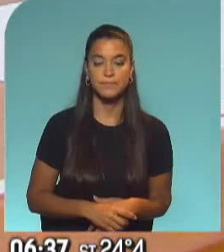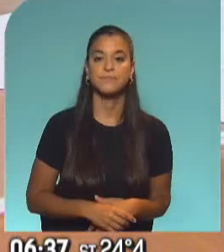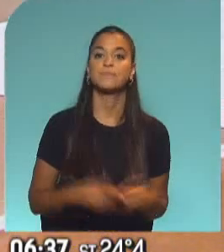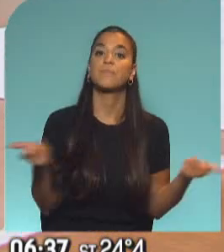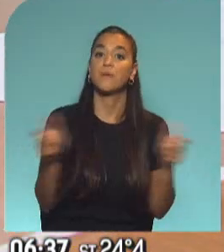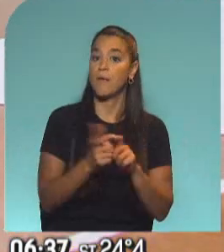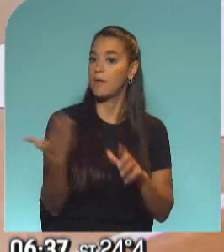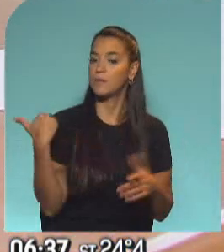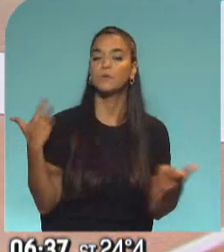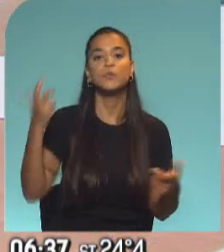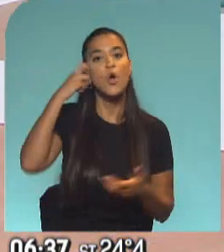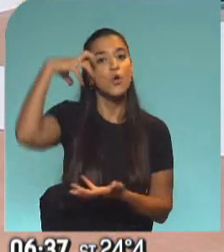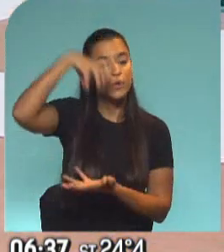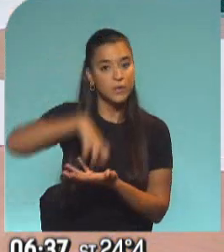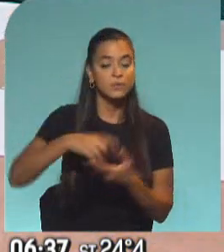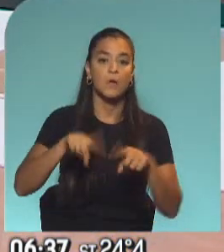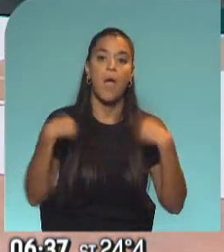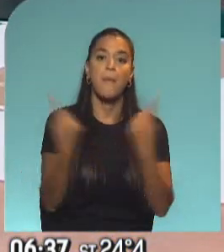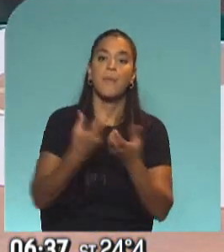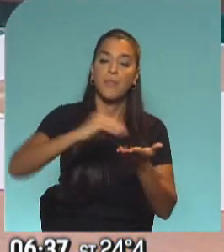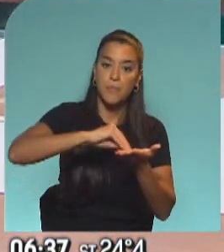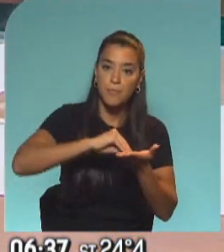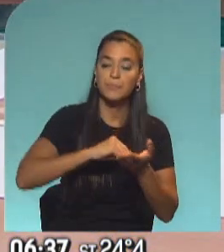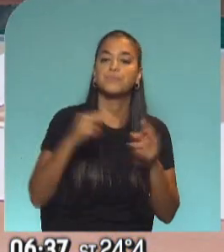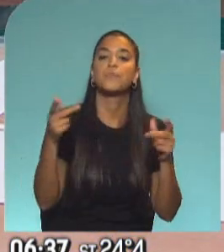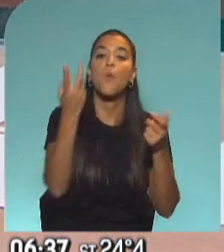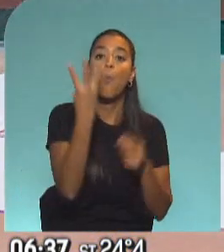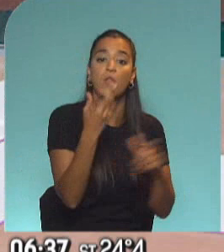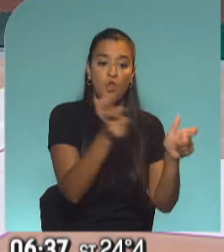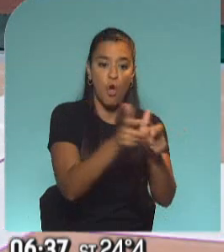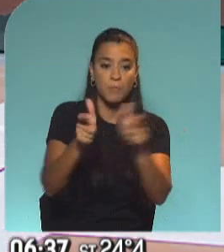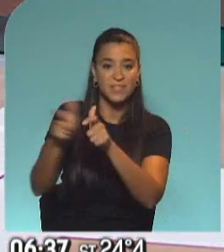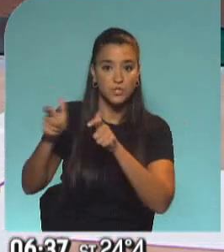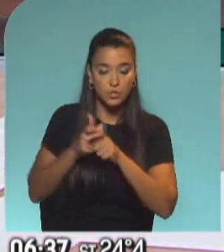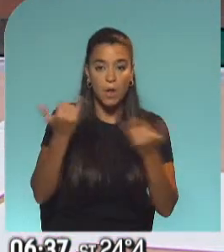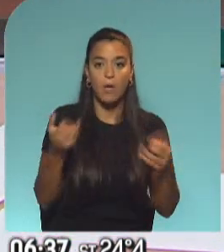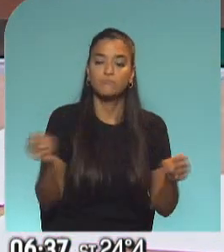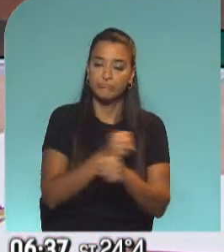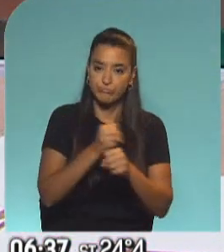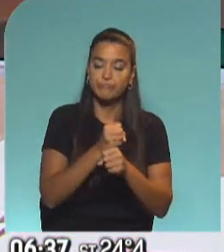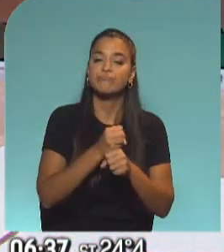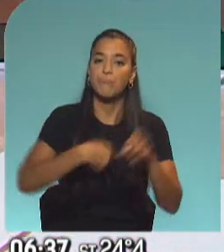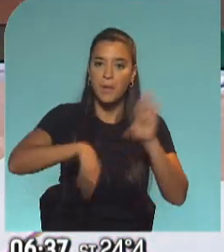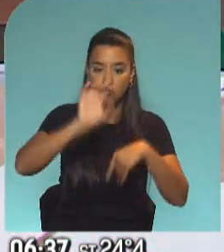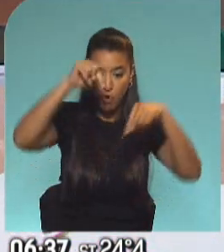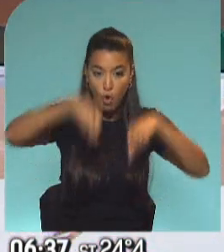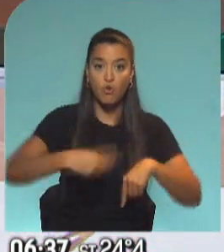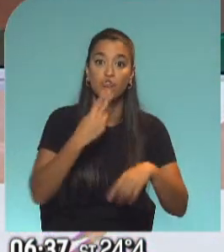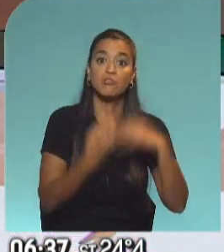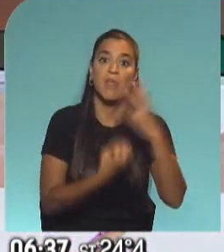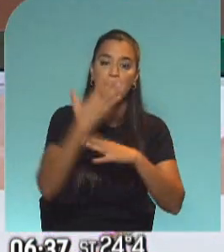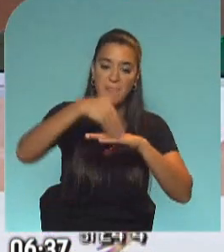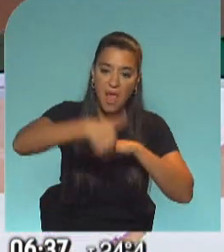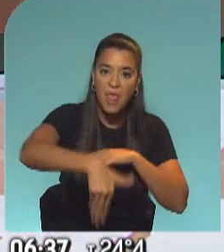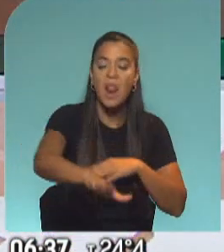La reunión ayer en el Congreso de la Nación, en la Cámara de Diputados, el encuentro de 4 comisiones, finalmente hubo dictamen de mayoría, por eso hoy a partir de las 11